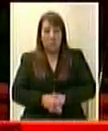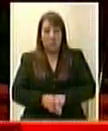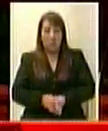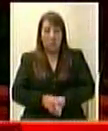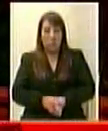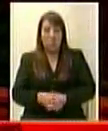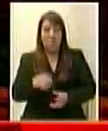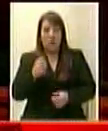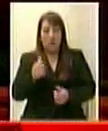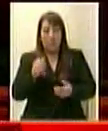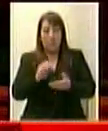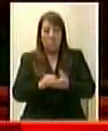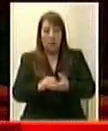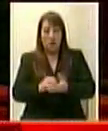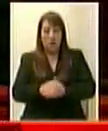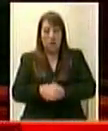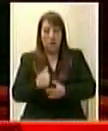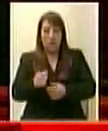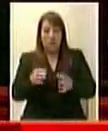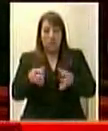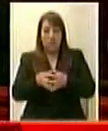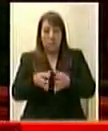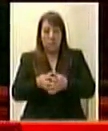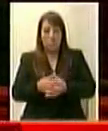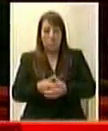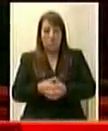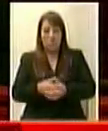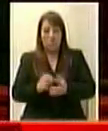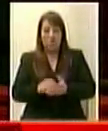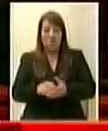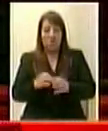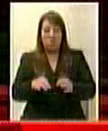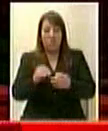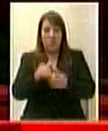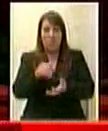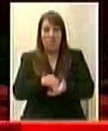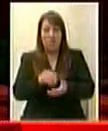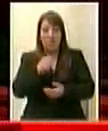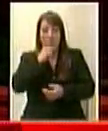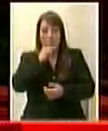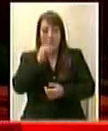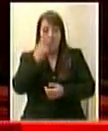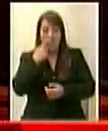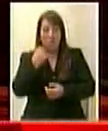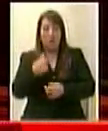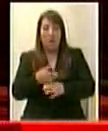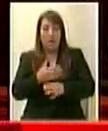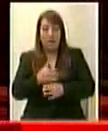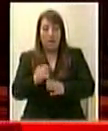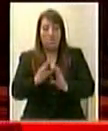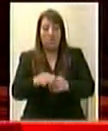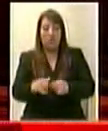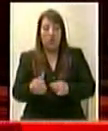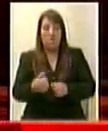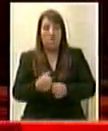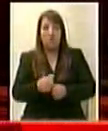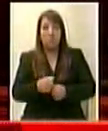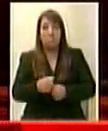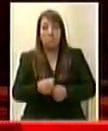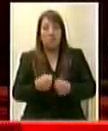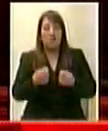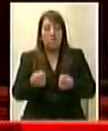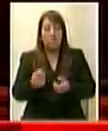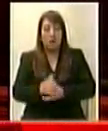en poner a este sector vulnerable, en este caso de las mujeres o hombres que han sido ultrajados